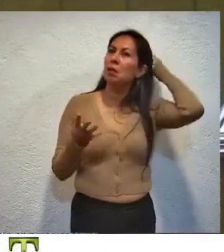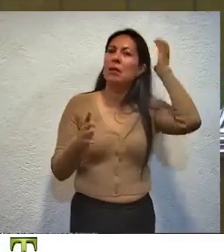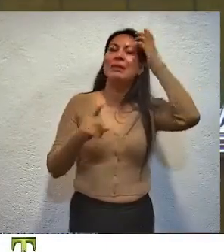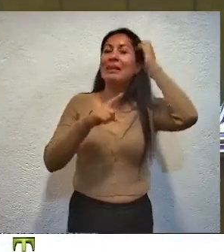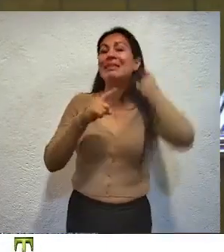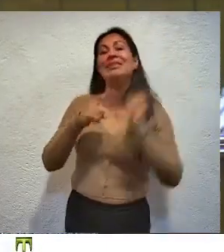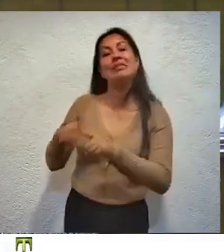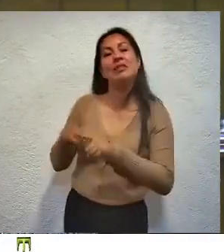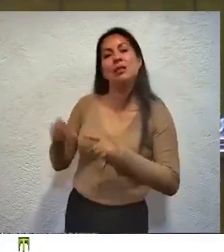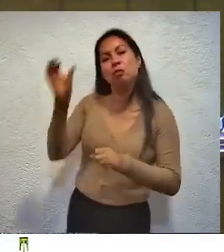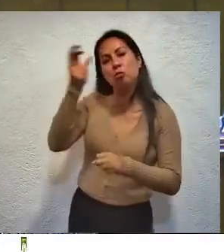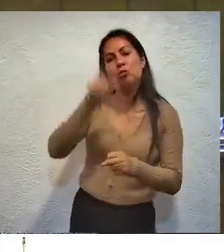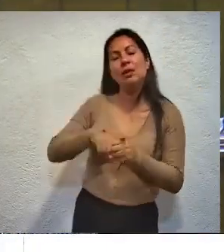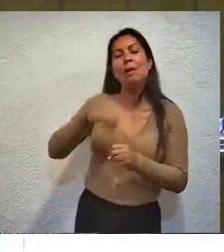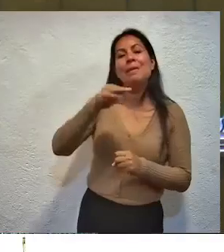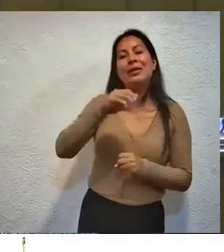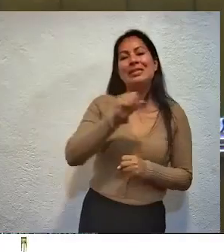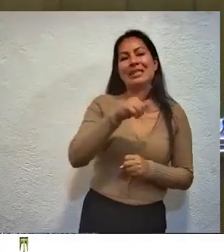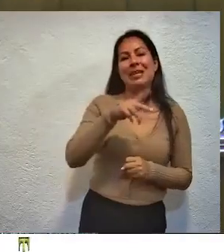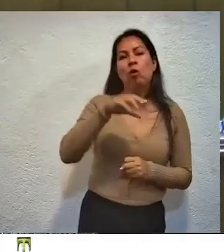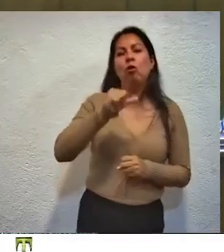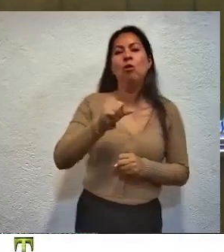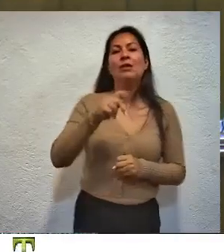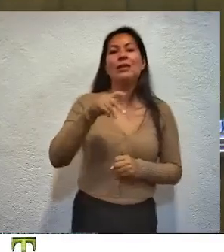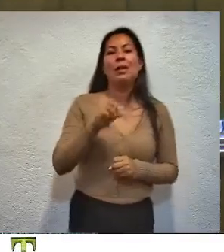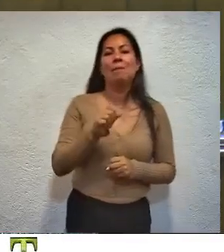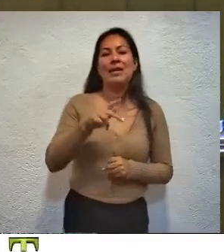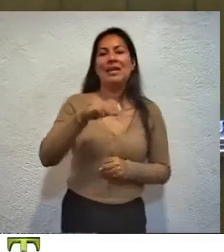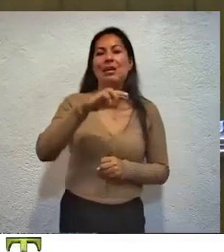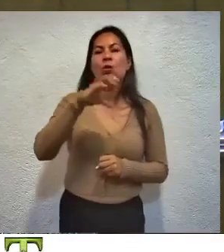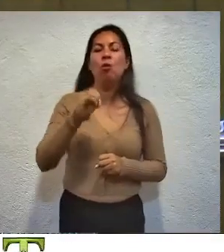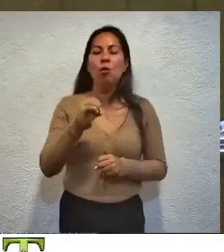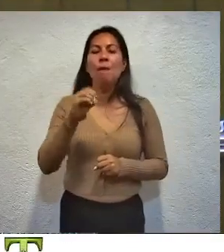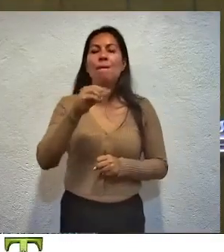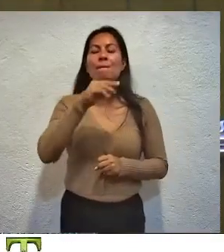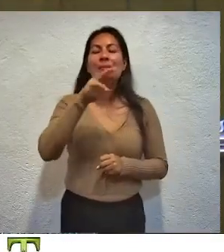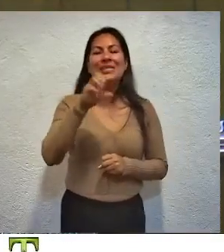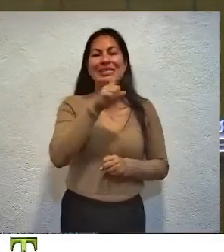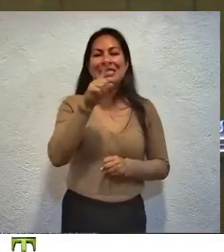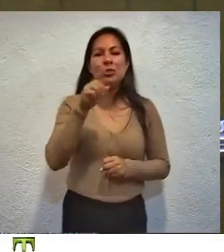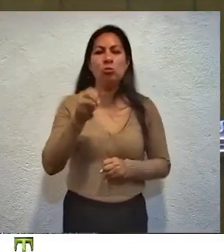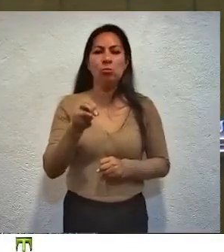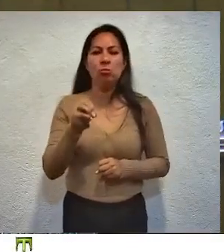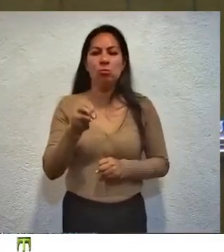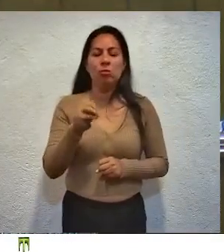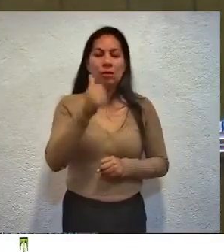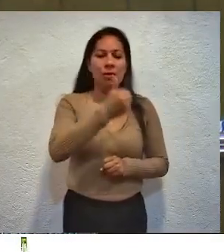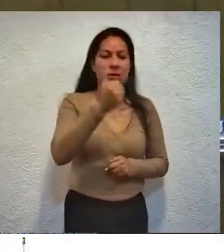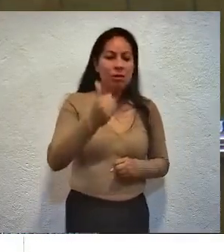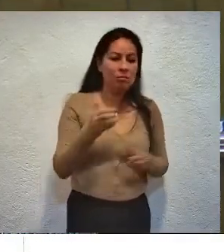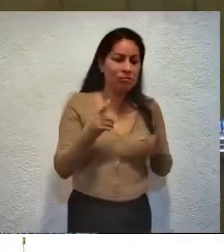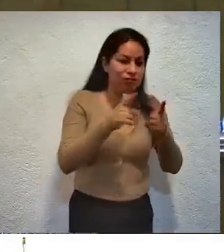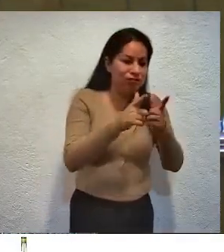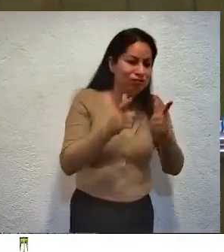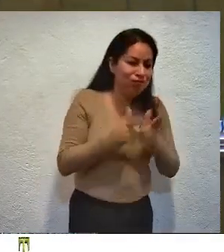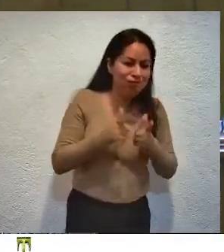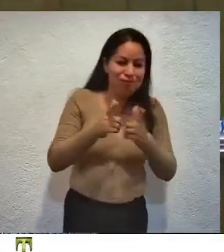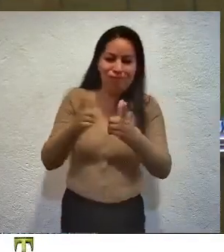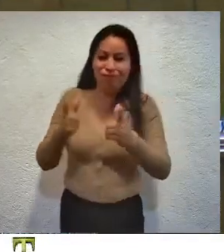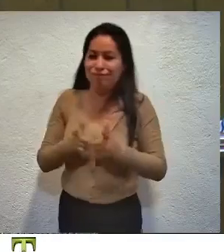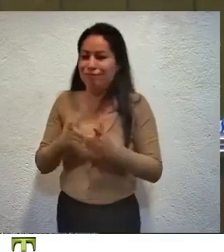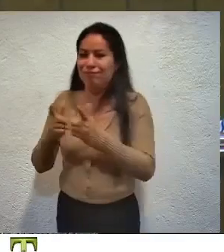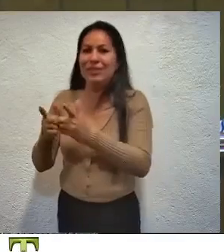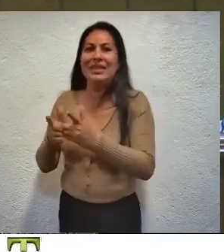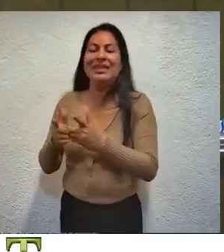tricultural: mixtecos, tlapanecos y mestizos. Cada una de estas etnias tiene